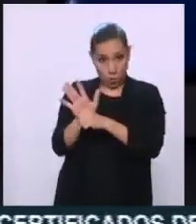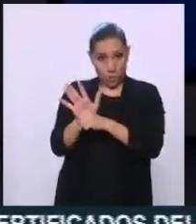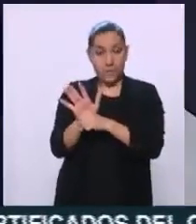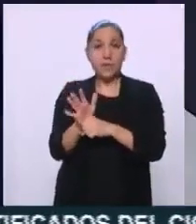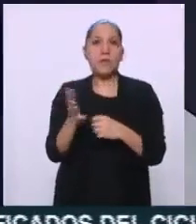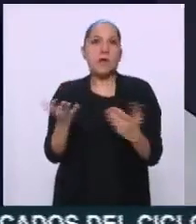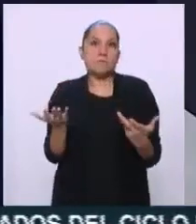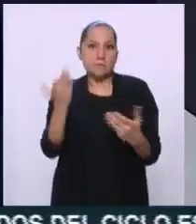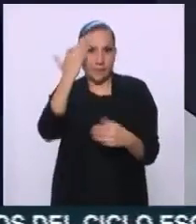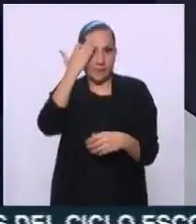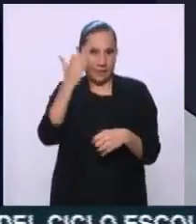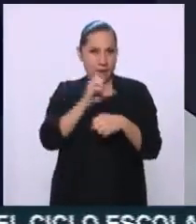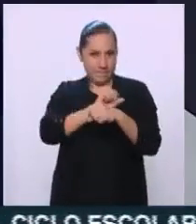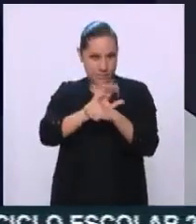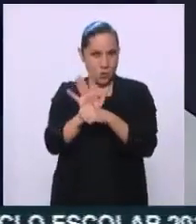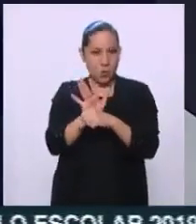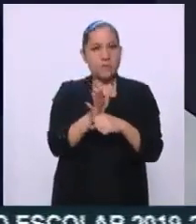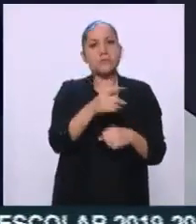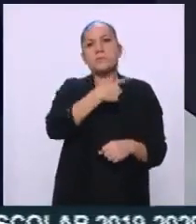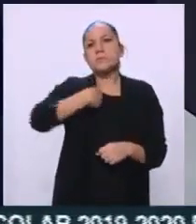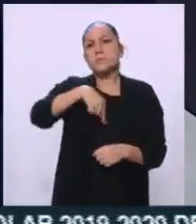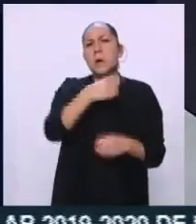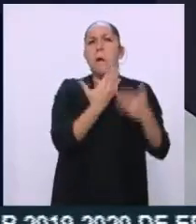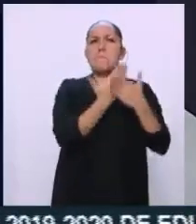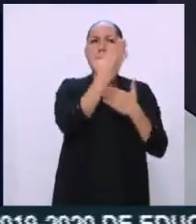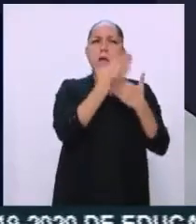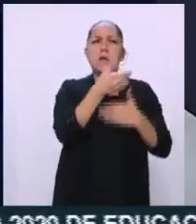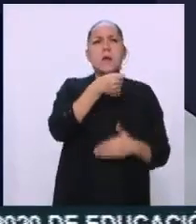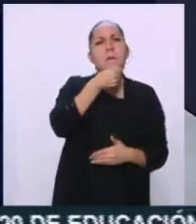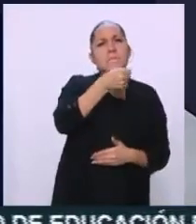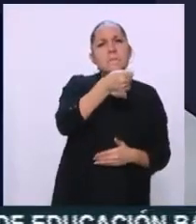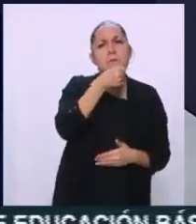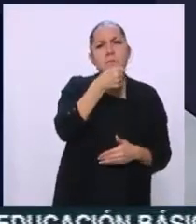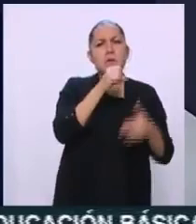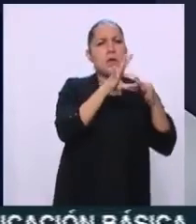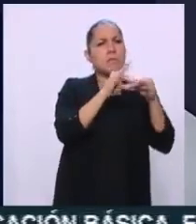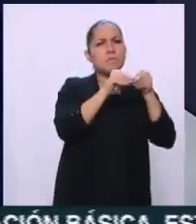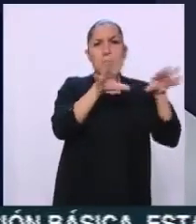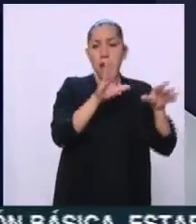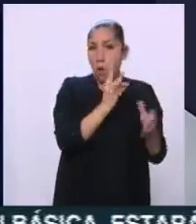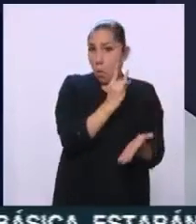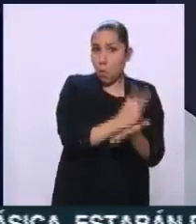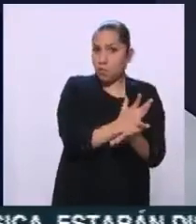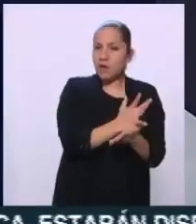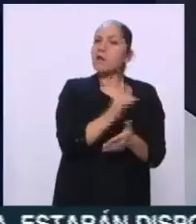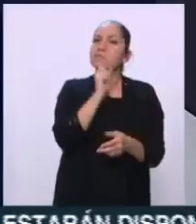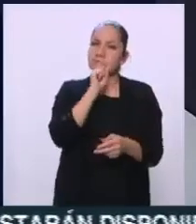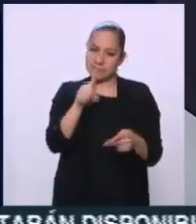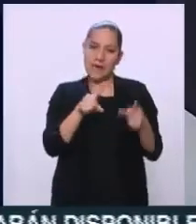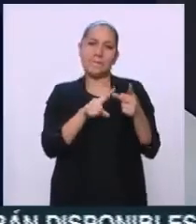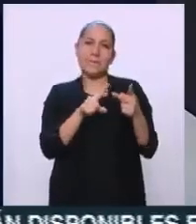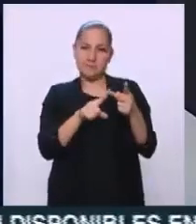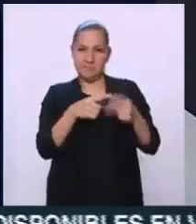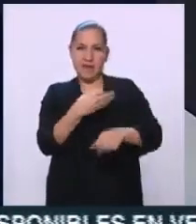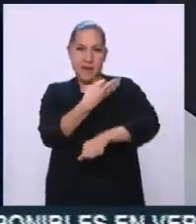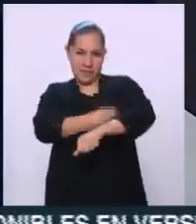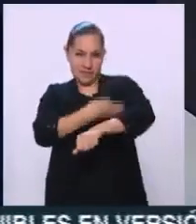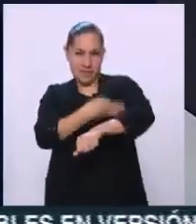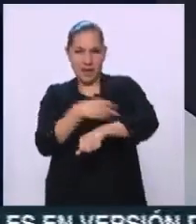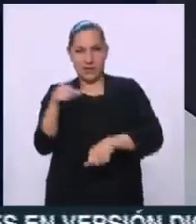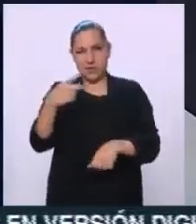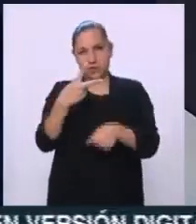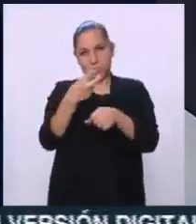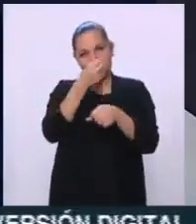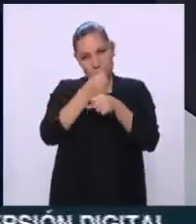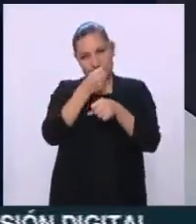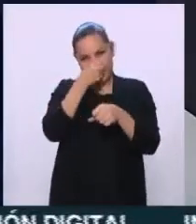conferencias adicionales diarias, sí, y particularmente la del subsecretario de Salud, Hugo López-Gatell, que ha sido, digamos, un paradigma, ¿no?